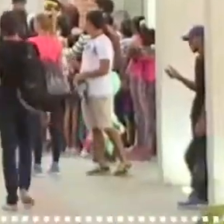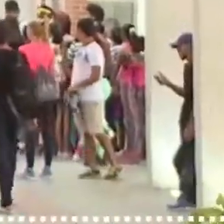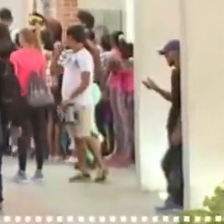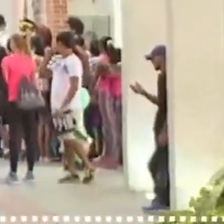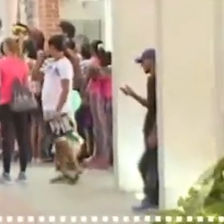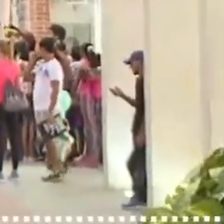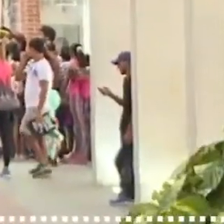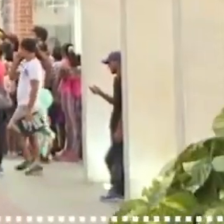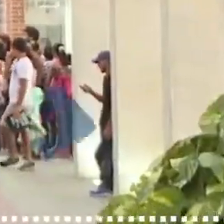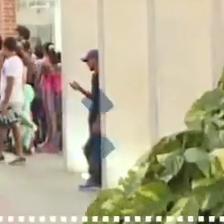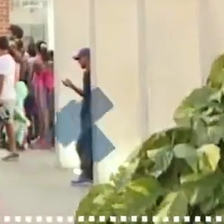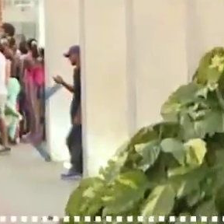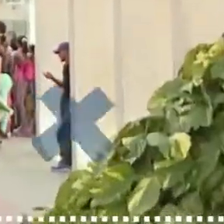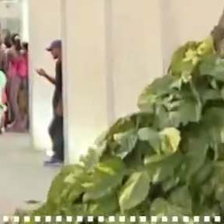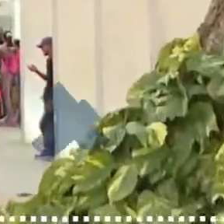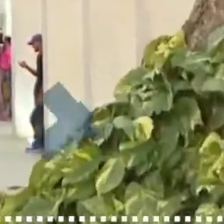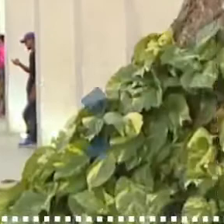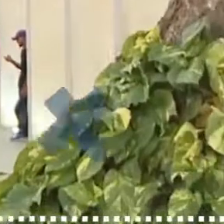El Campus TV.